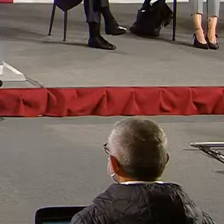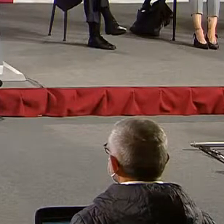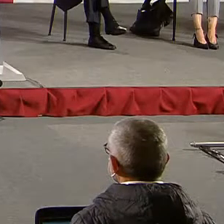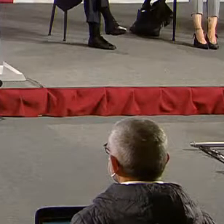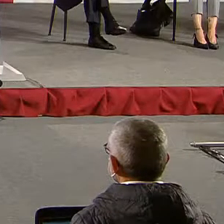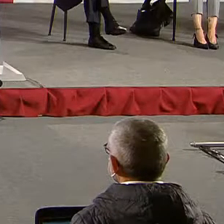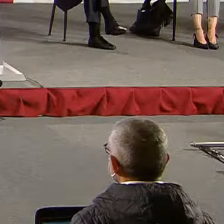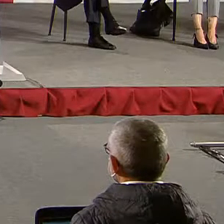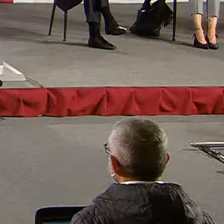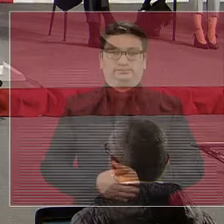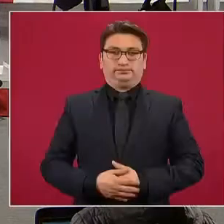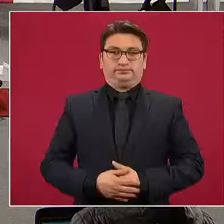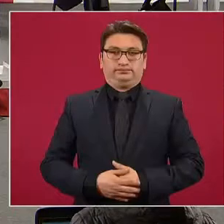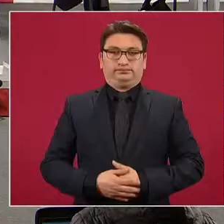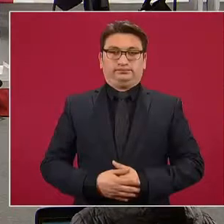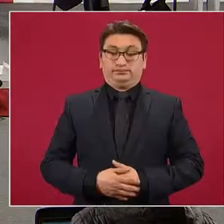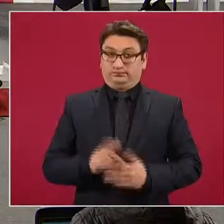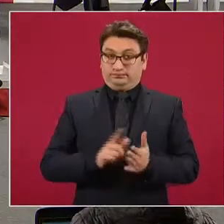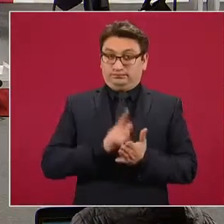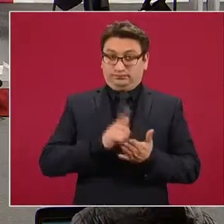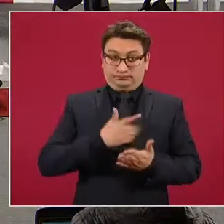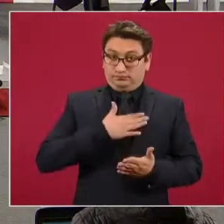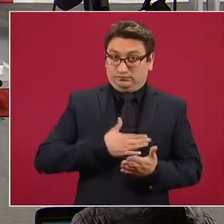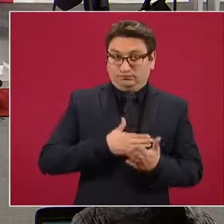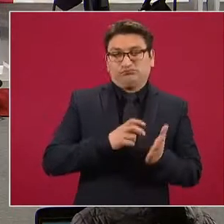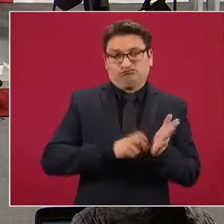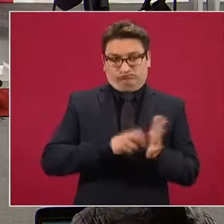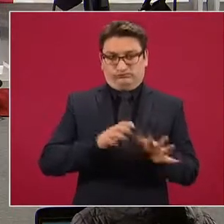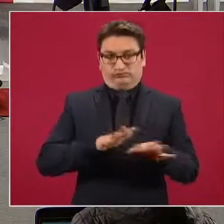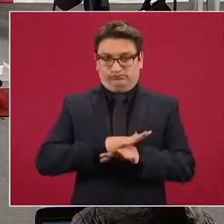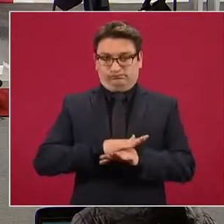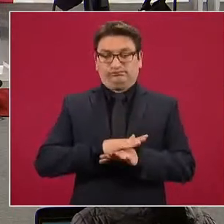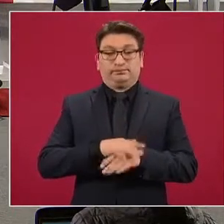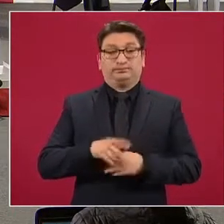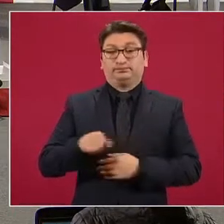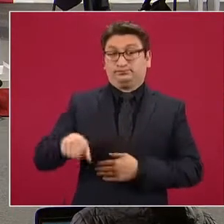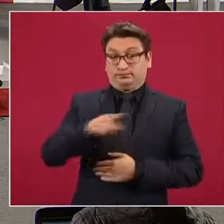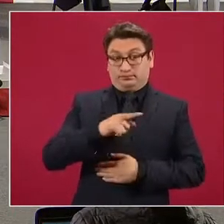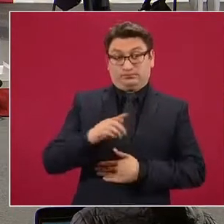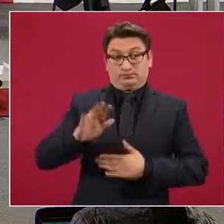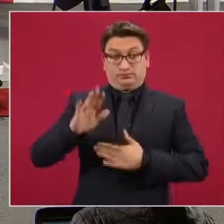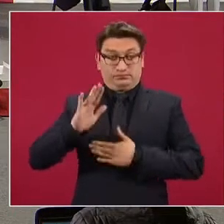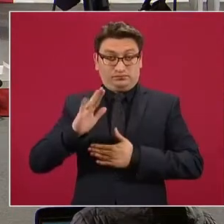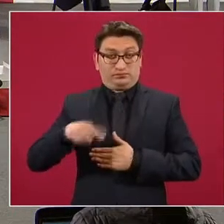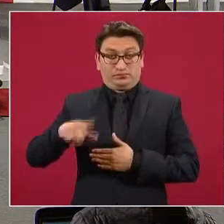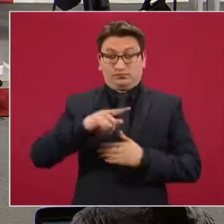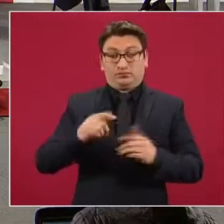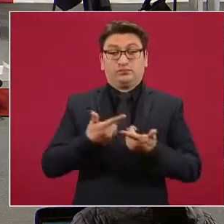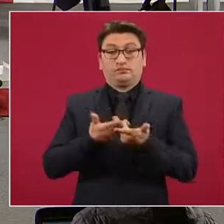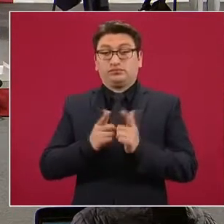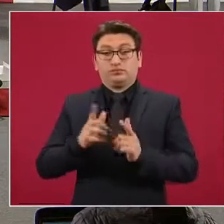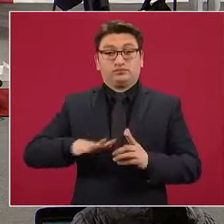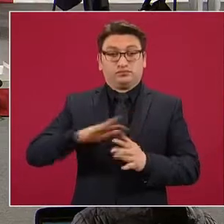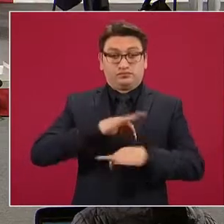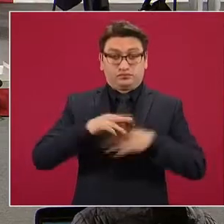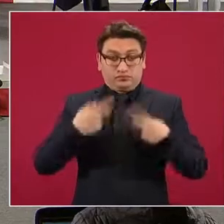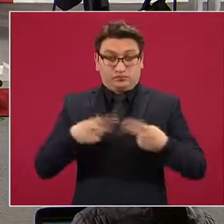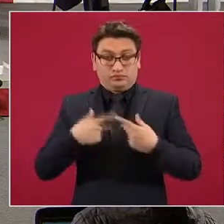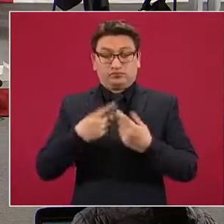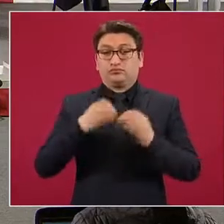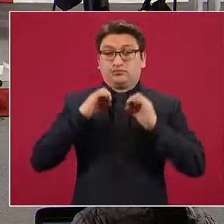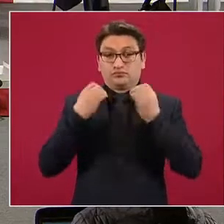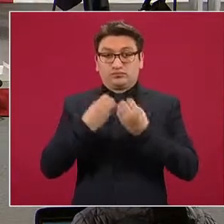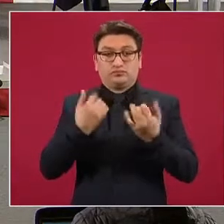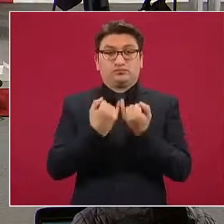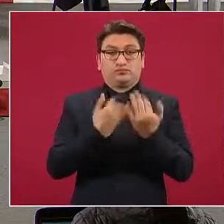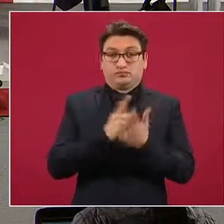modificadas. Lucha con la palabra, con la organización social y con los recursos legales para modificar las leyes